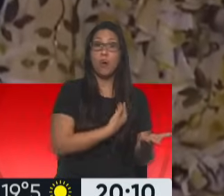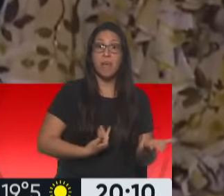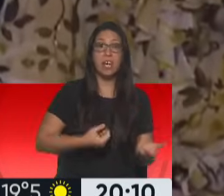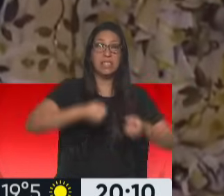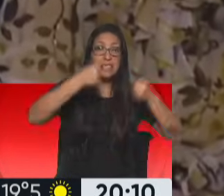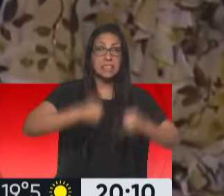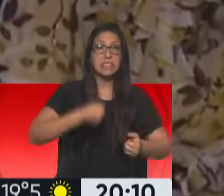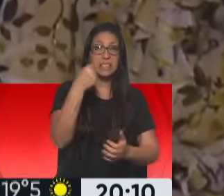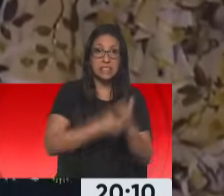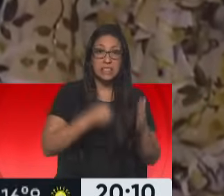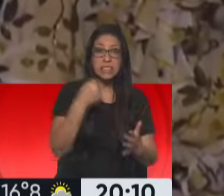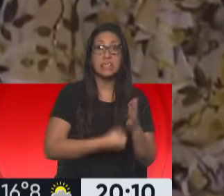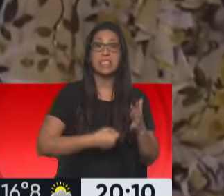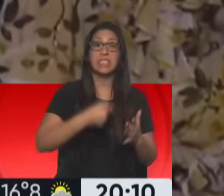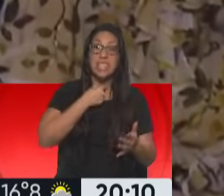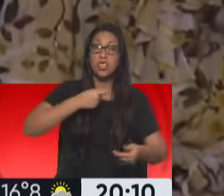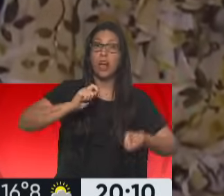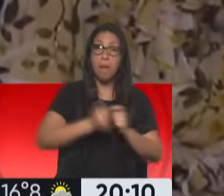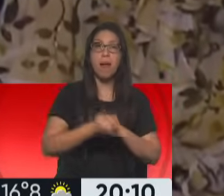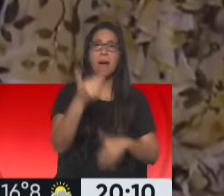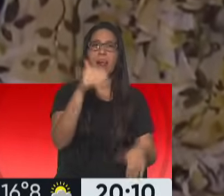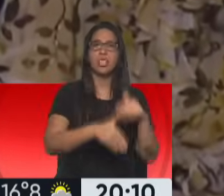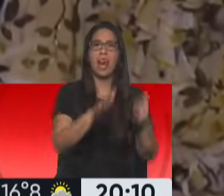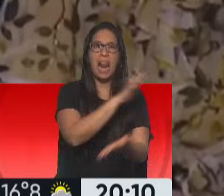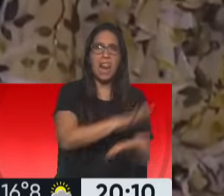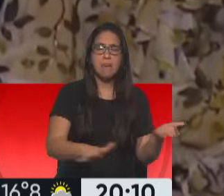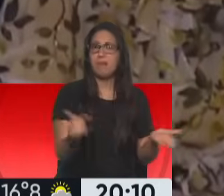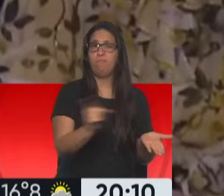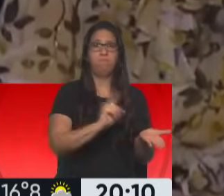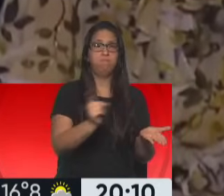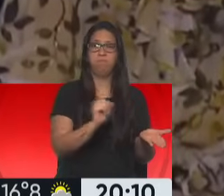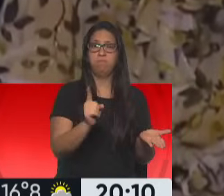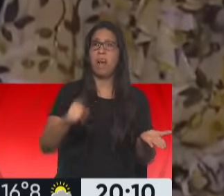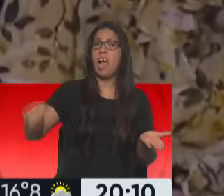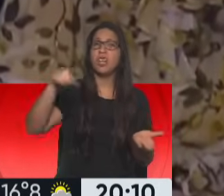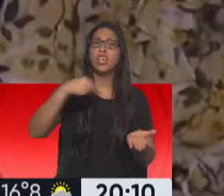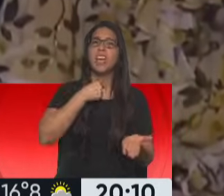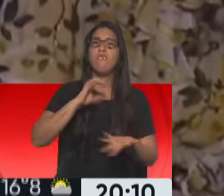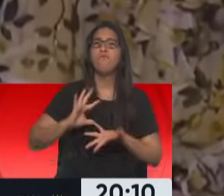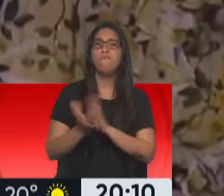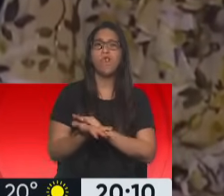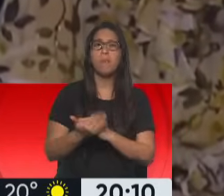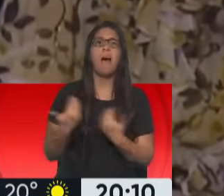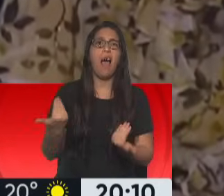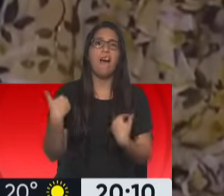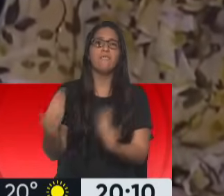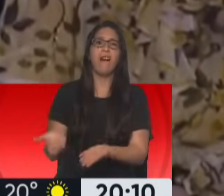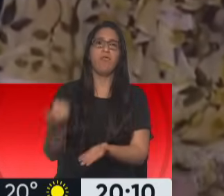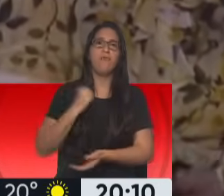y asumió cambiar para que las elecciones sean limpias. Van a usar un método que permite el